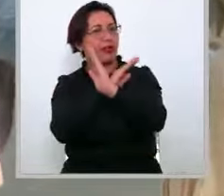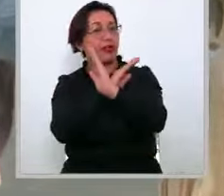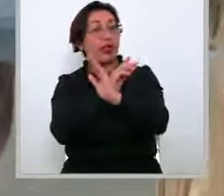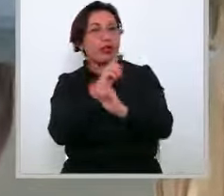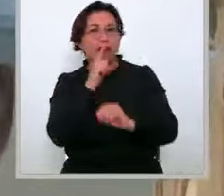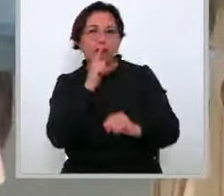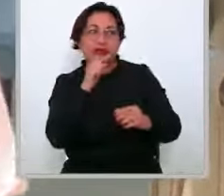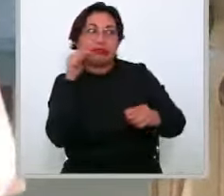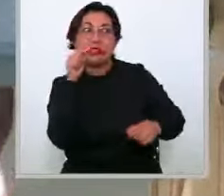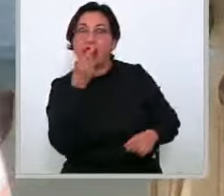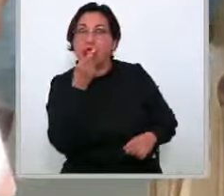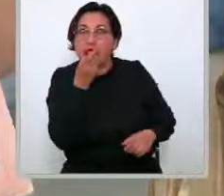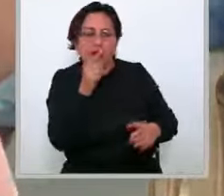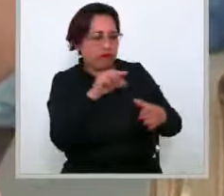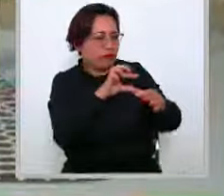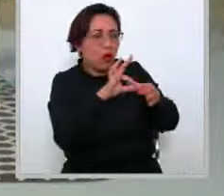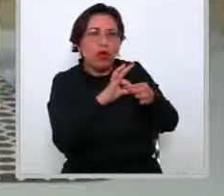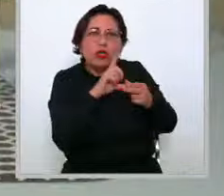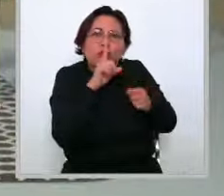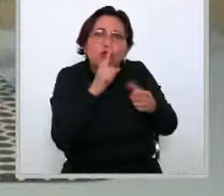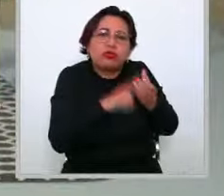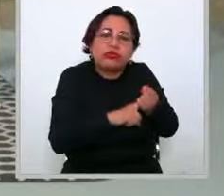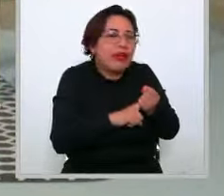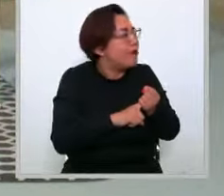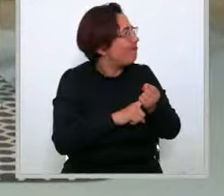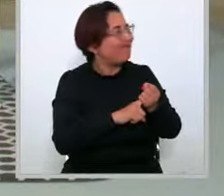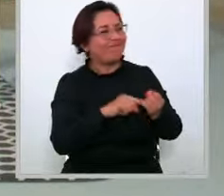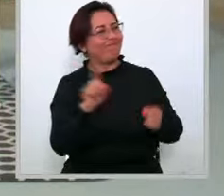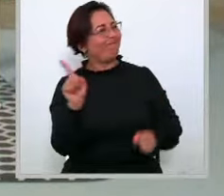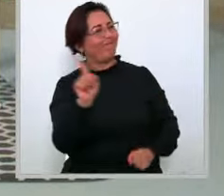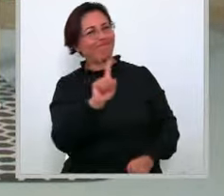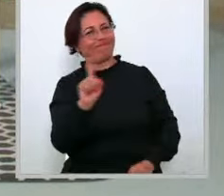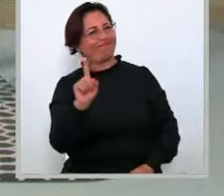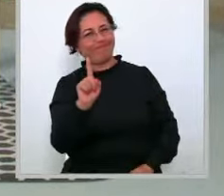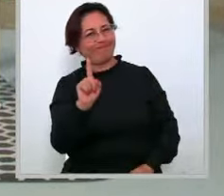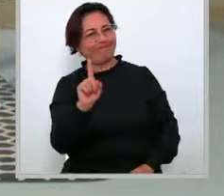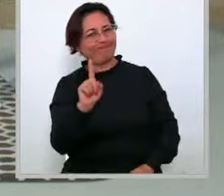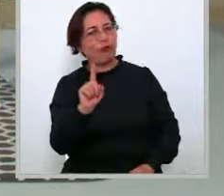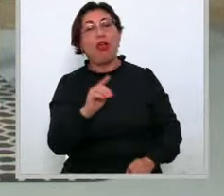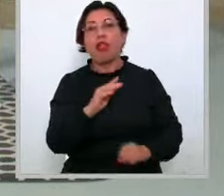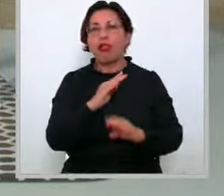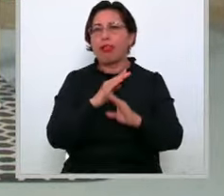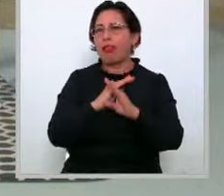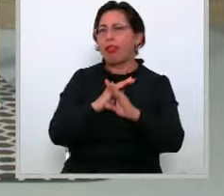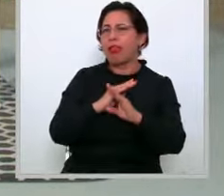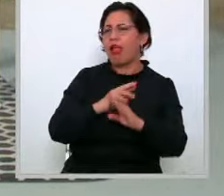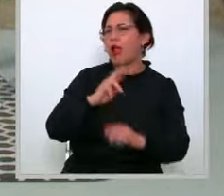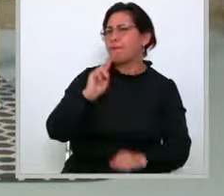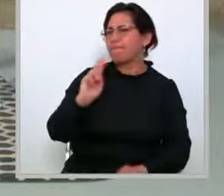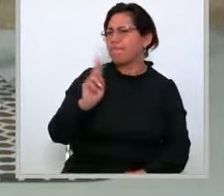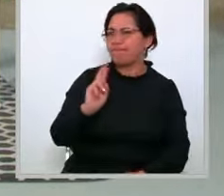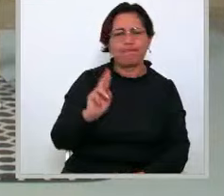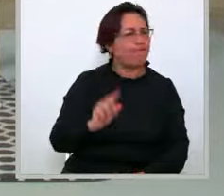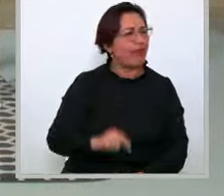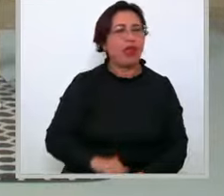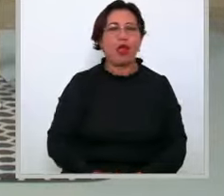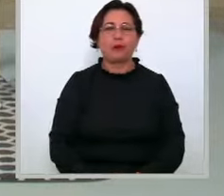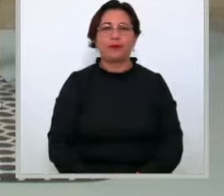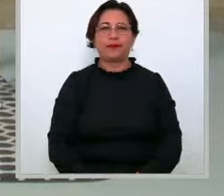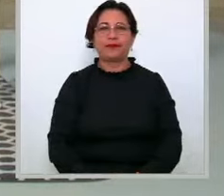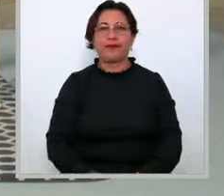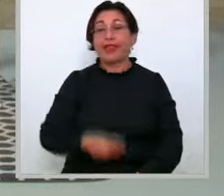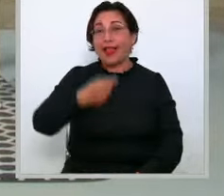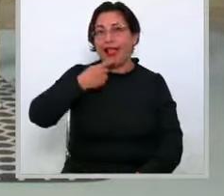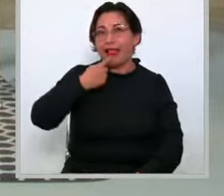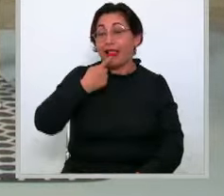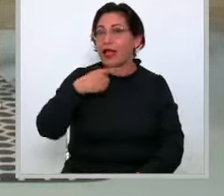debemos guardar. Es importante que a través de la lectura nosotros podamos también tener el fomento de los valores. Y como bien dices, ese tipo de acciones no se tienen